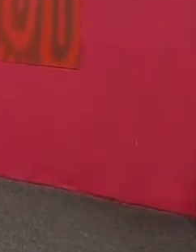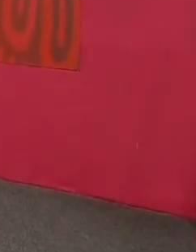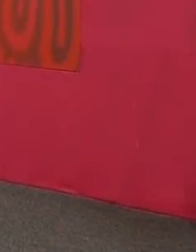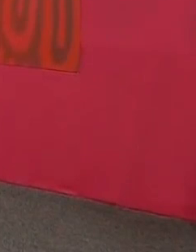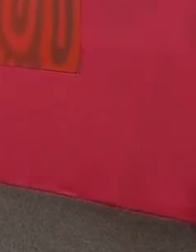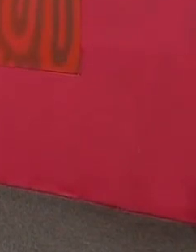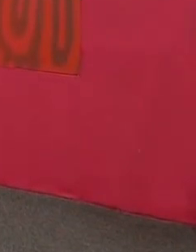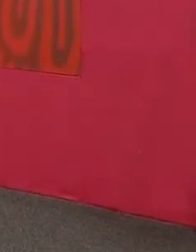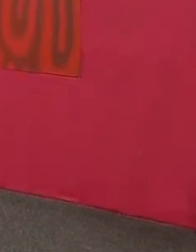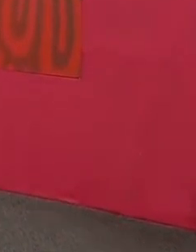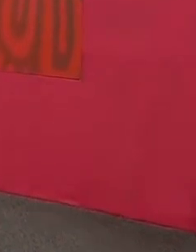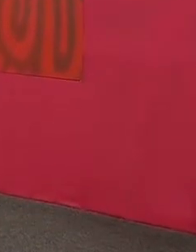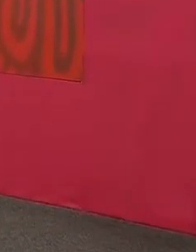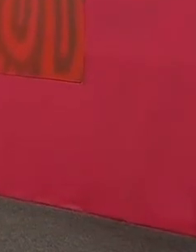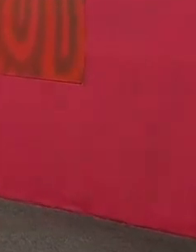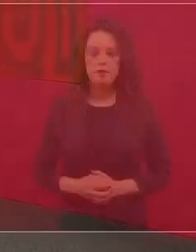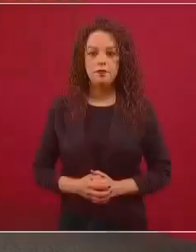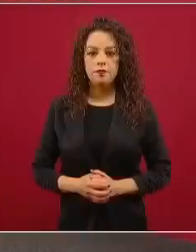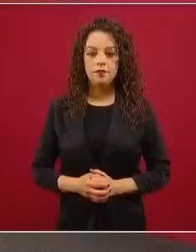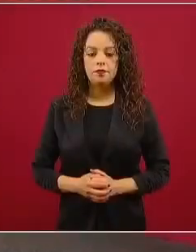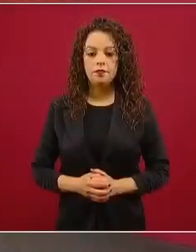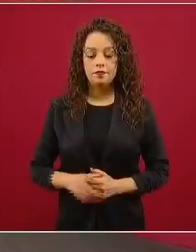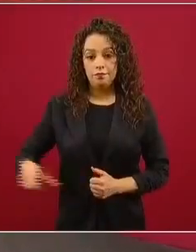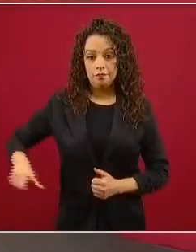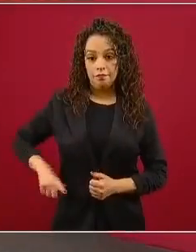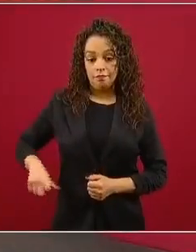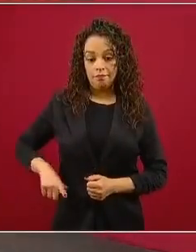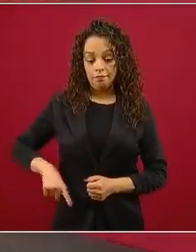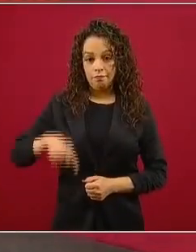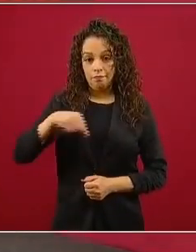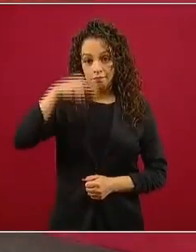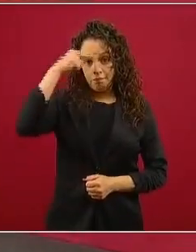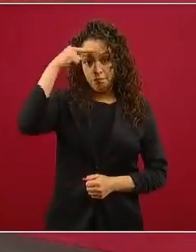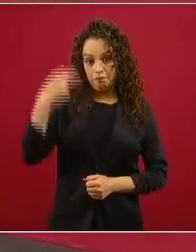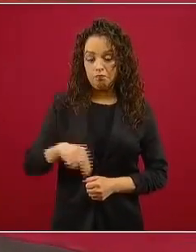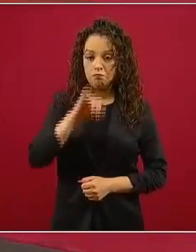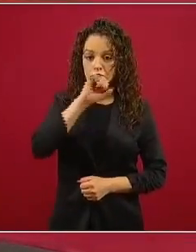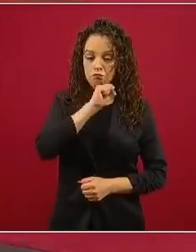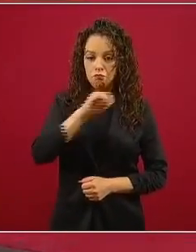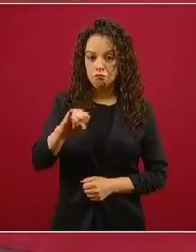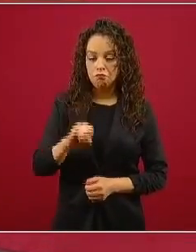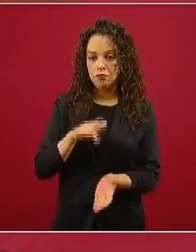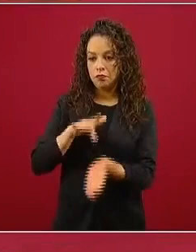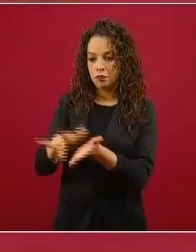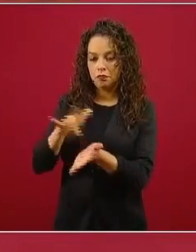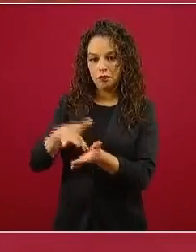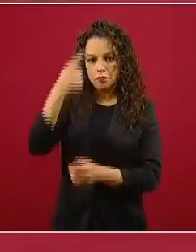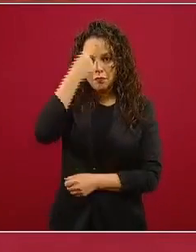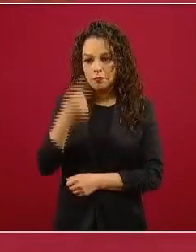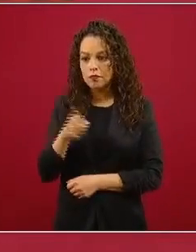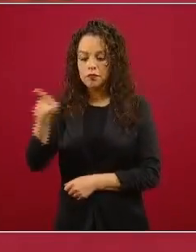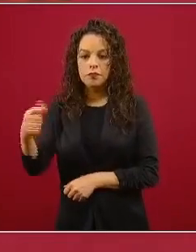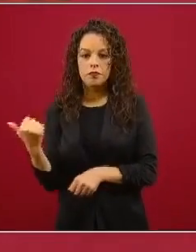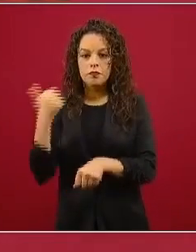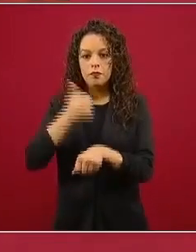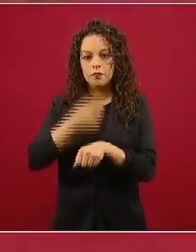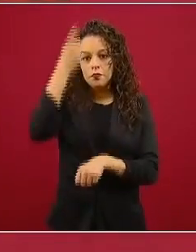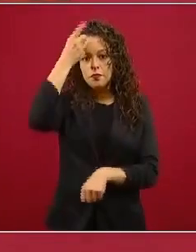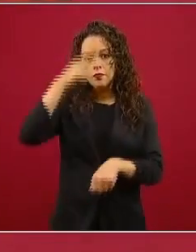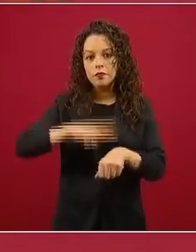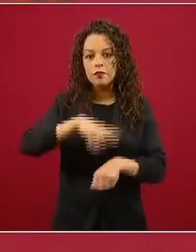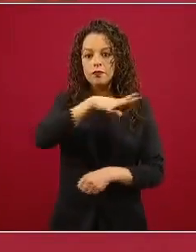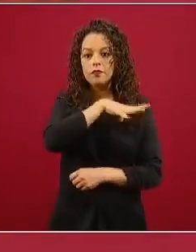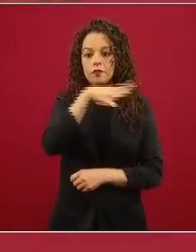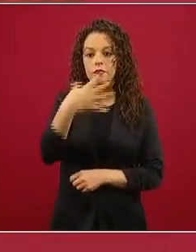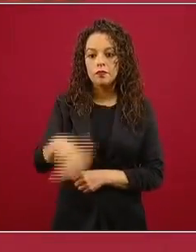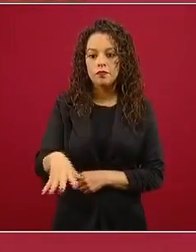apoya, el gobierno que represento, para ser el director general de la Organización